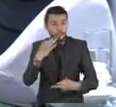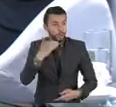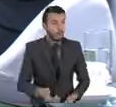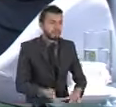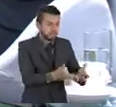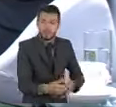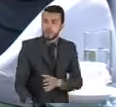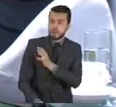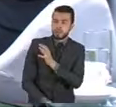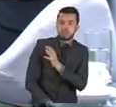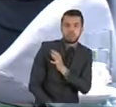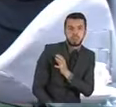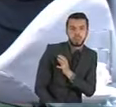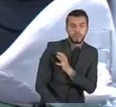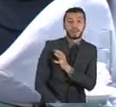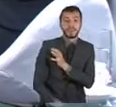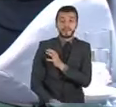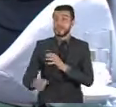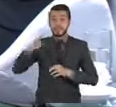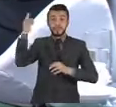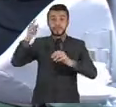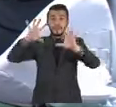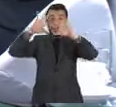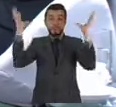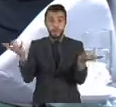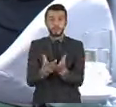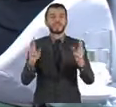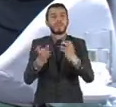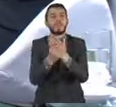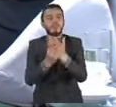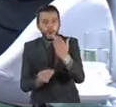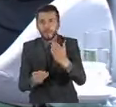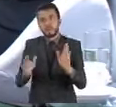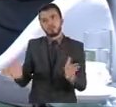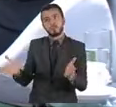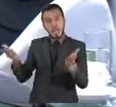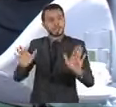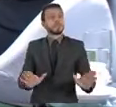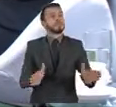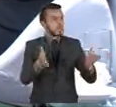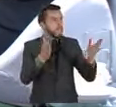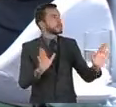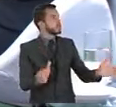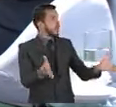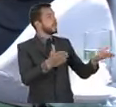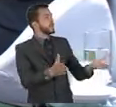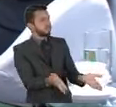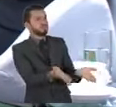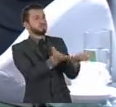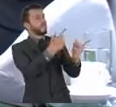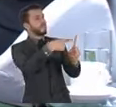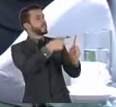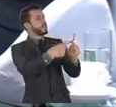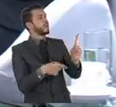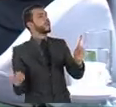baja la pobreza promedio de los países, pero sube la feminización de la pobreza. Esa no puede ser nuestra ruta.